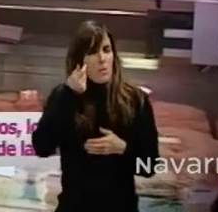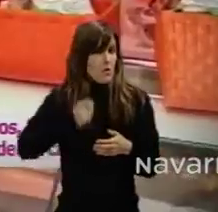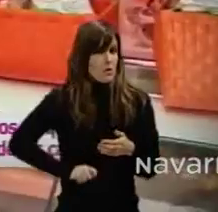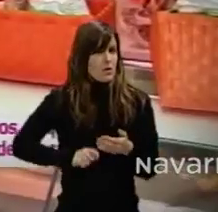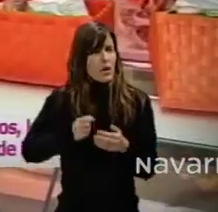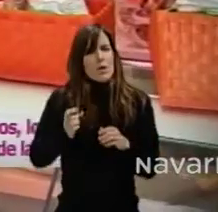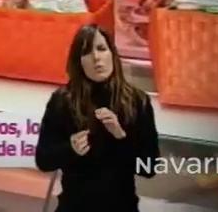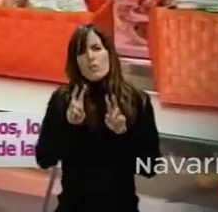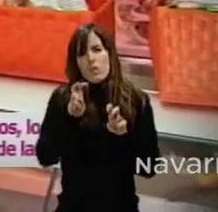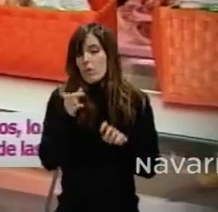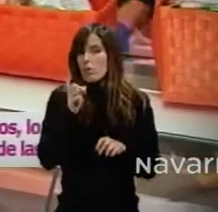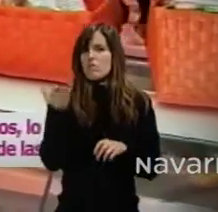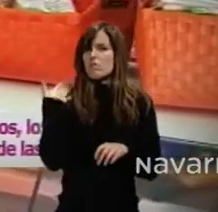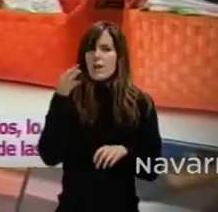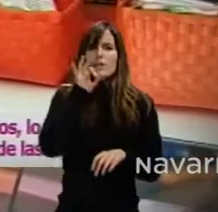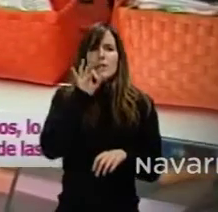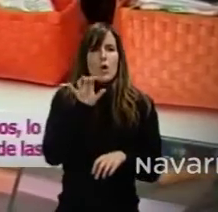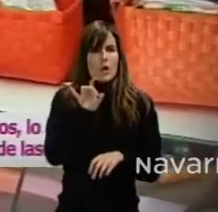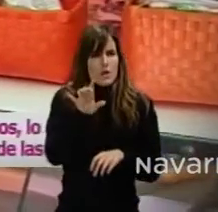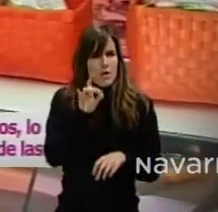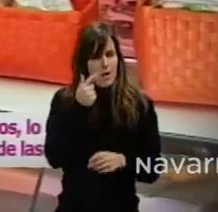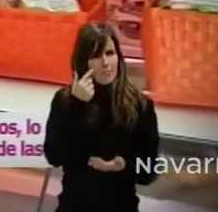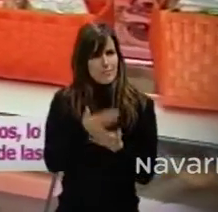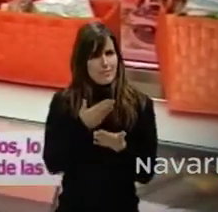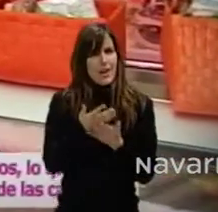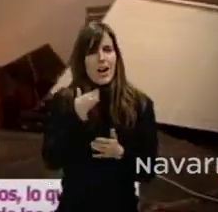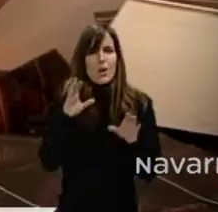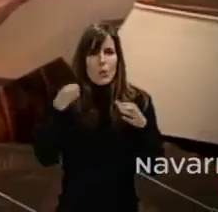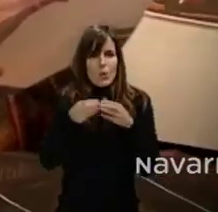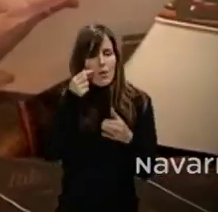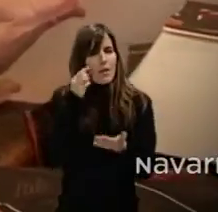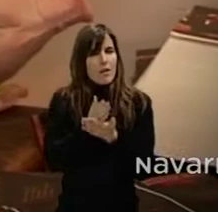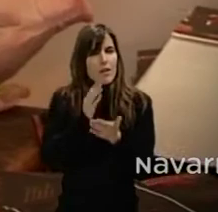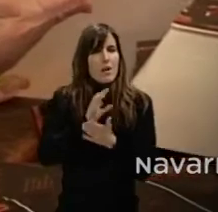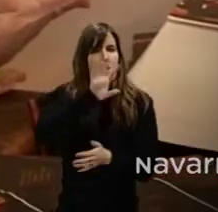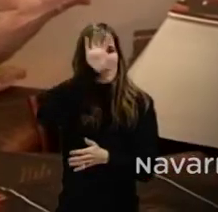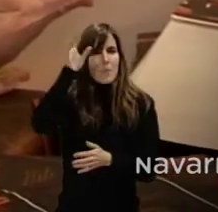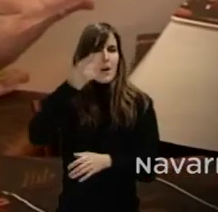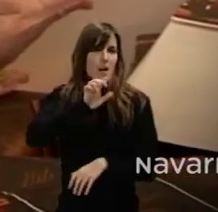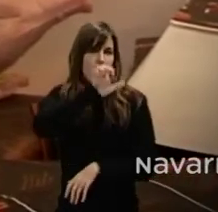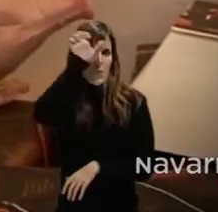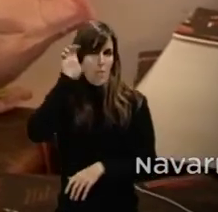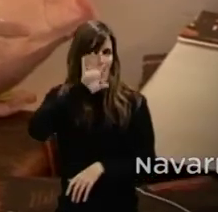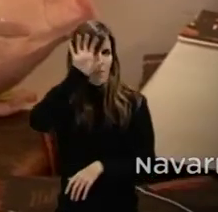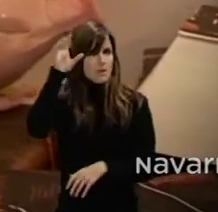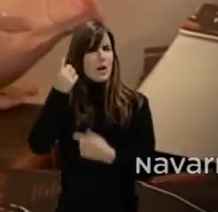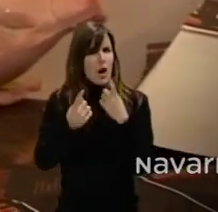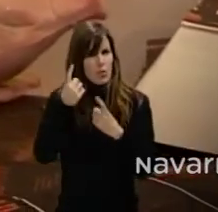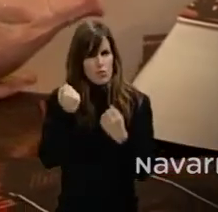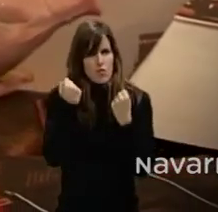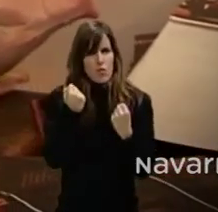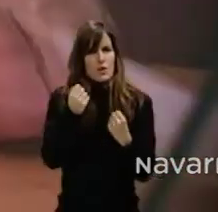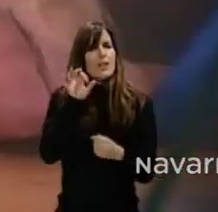el siglo XV y de hecho hay gremios de carniceros en Centro Europa que eran potentísimos y además tenían una labor